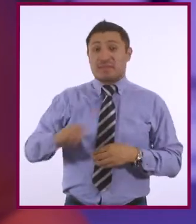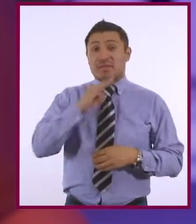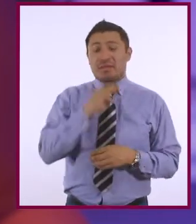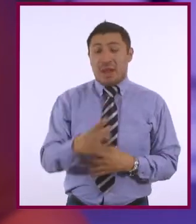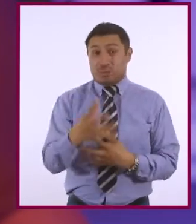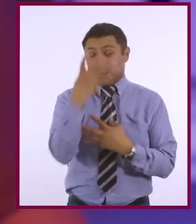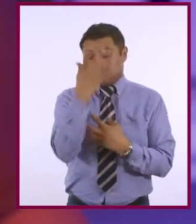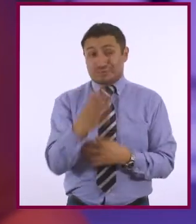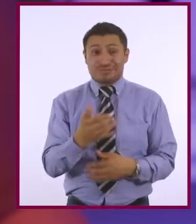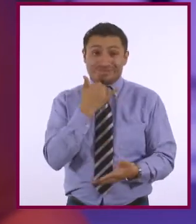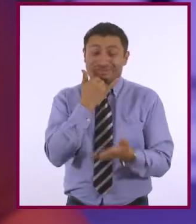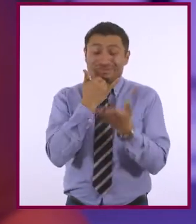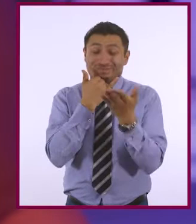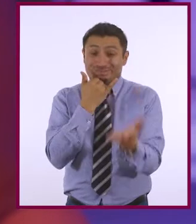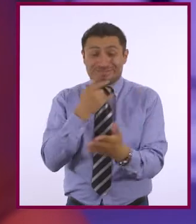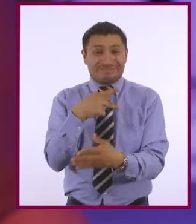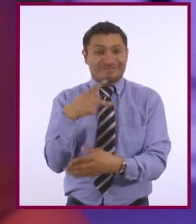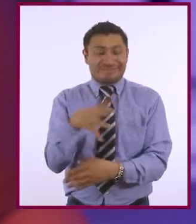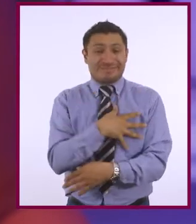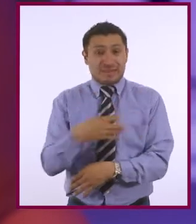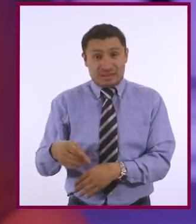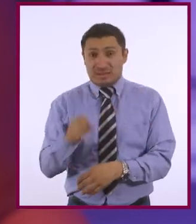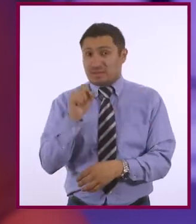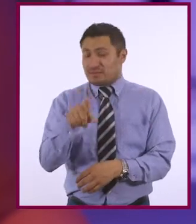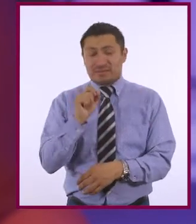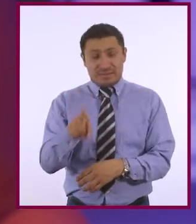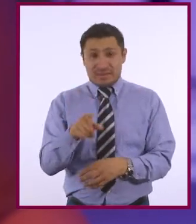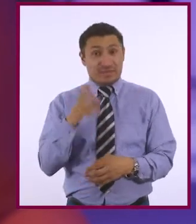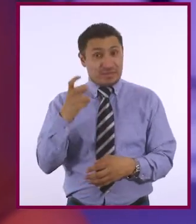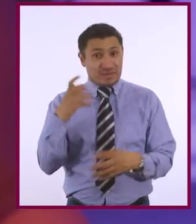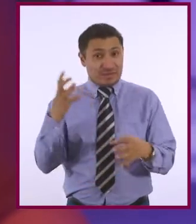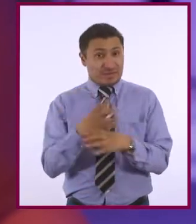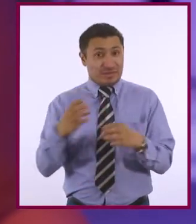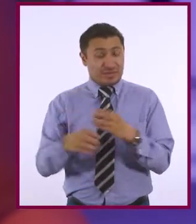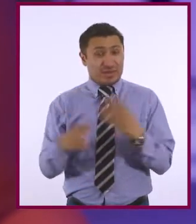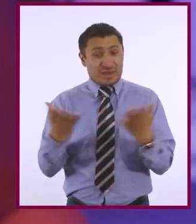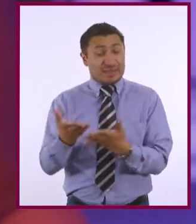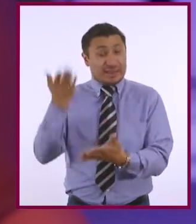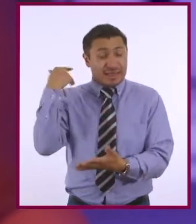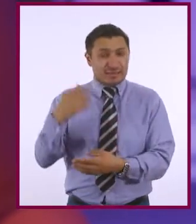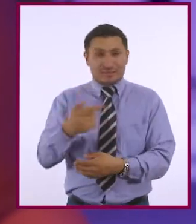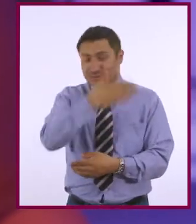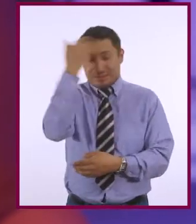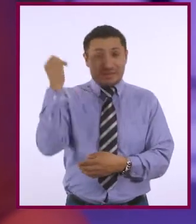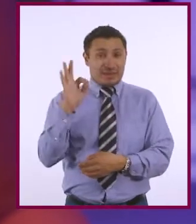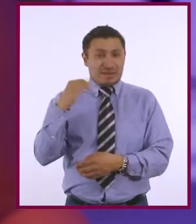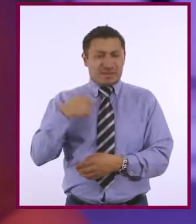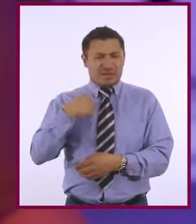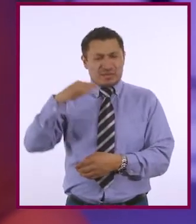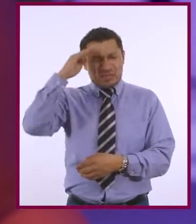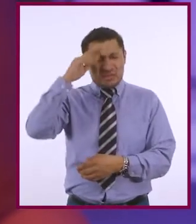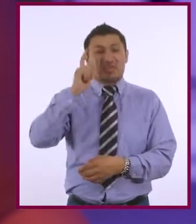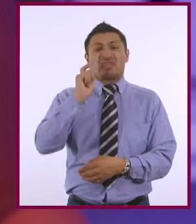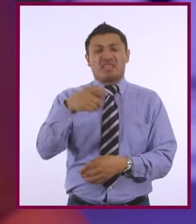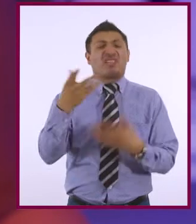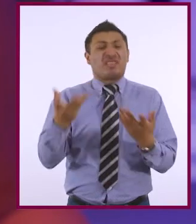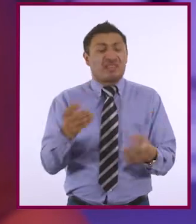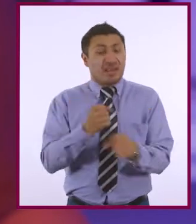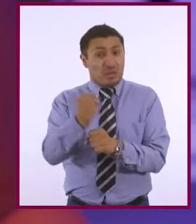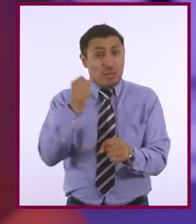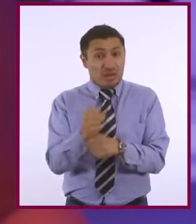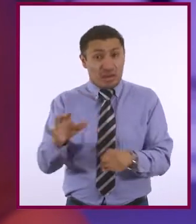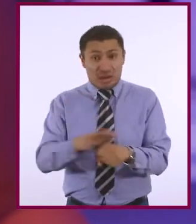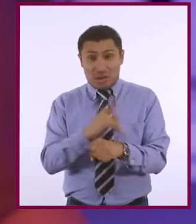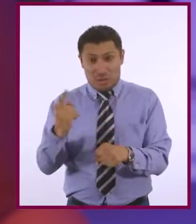mucho y se disculpó por ello con sus hijos ahí mismo por haber hecho eso. No sé, me pregunto qué pasa con ese tipo de violencia, porque al